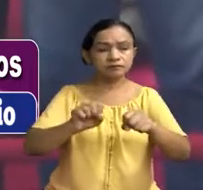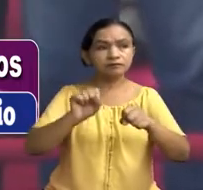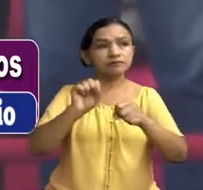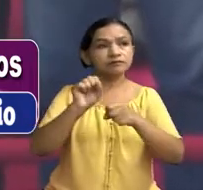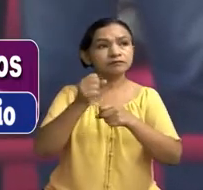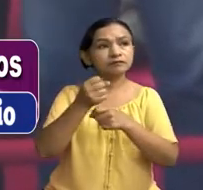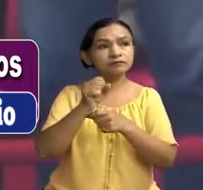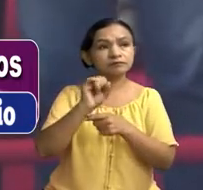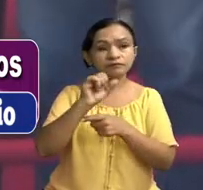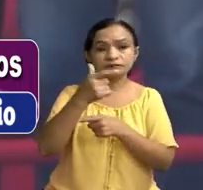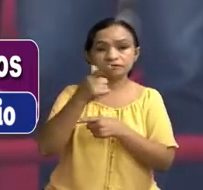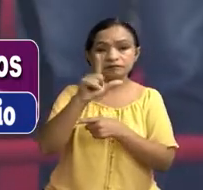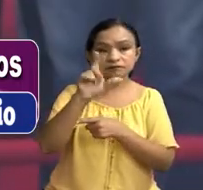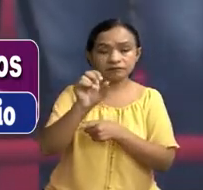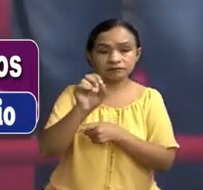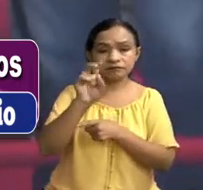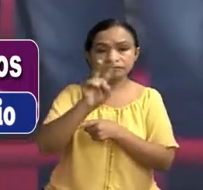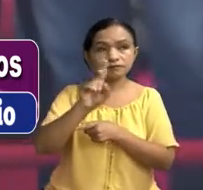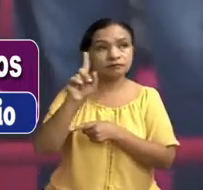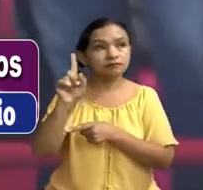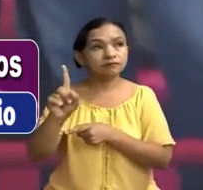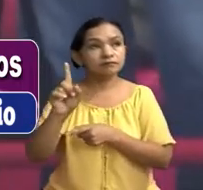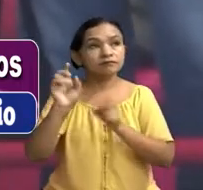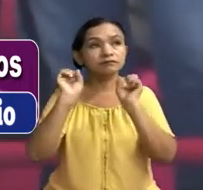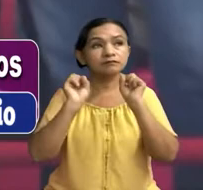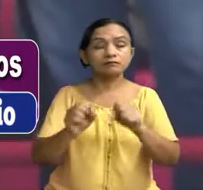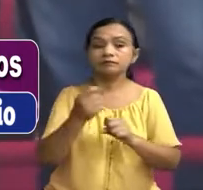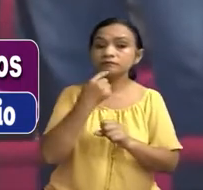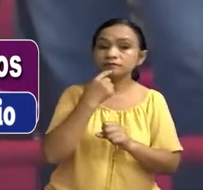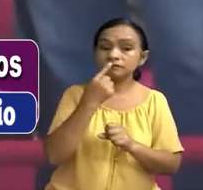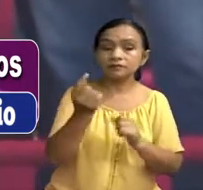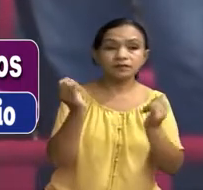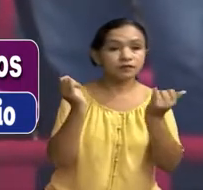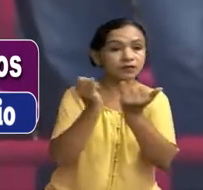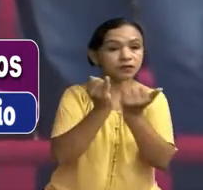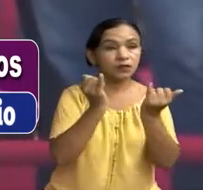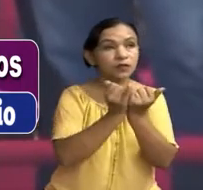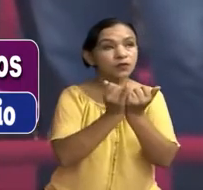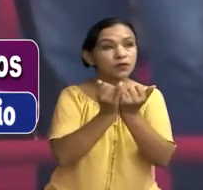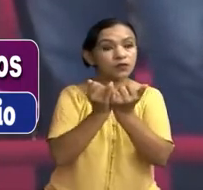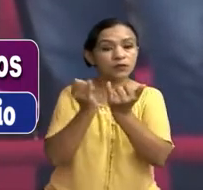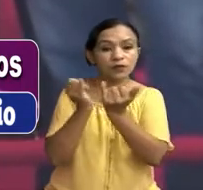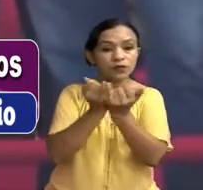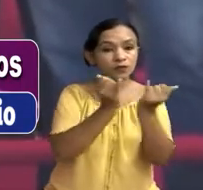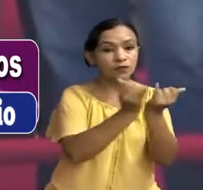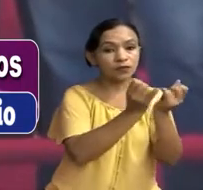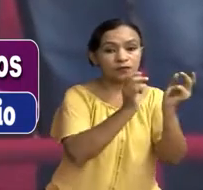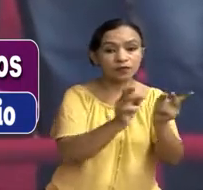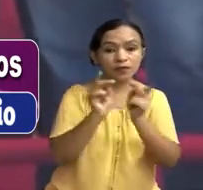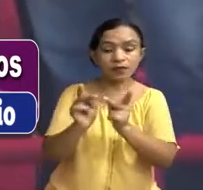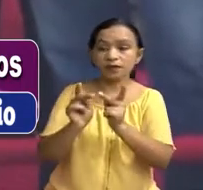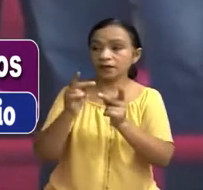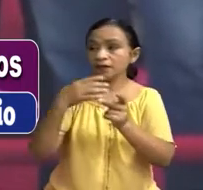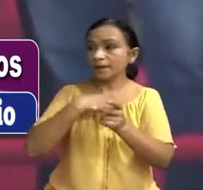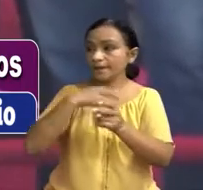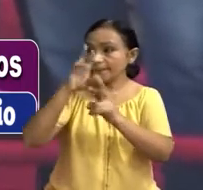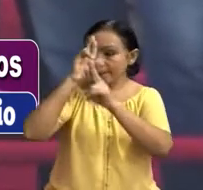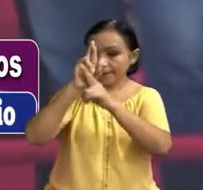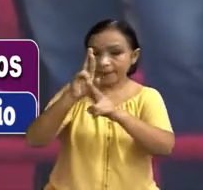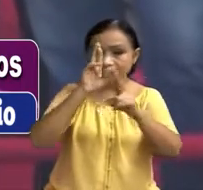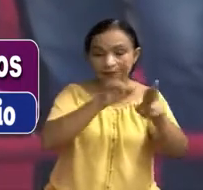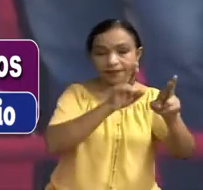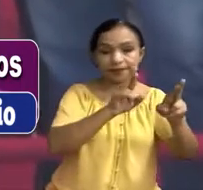XXI. Es una lucha, digamos, que plantea la igualdad social, la soberanía de las naciones, ¿verdad?,